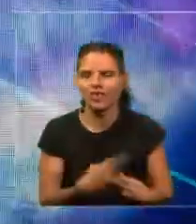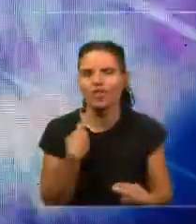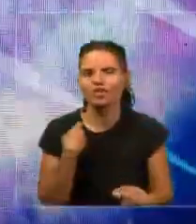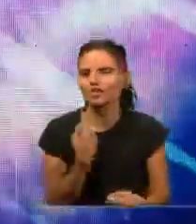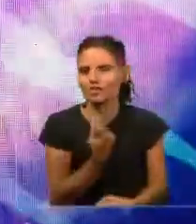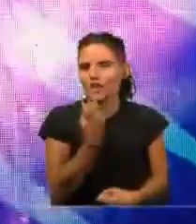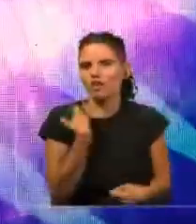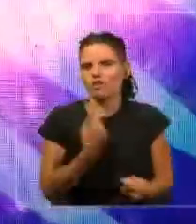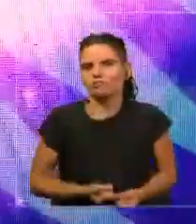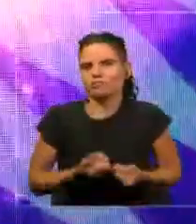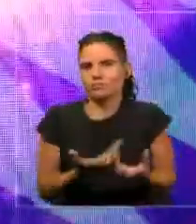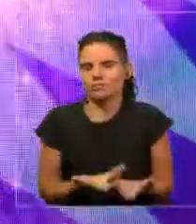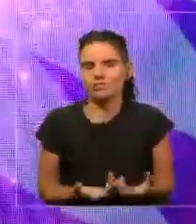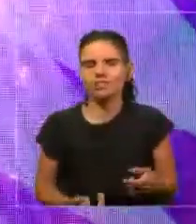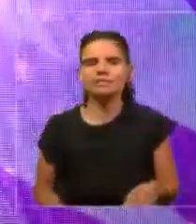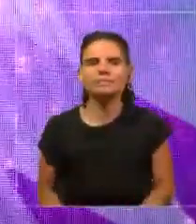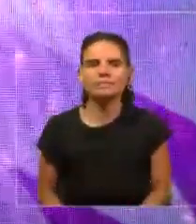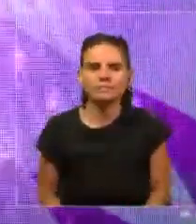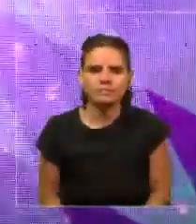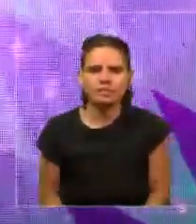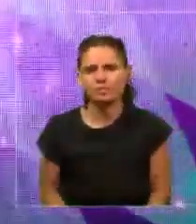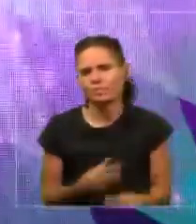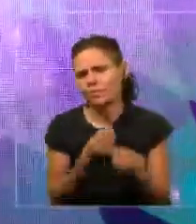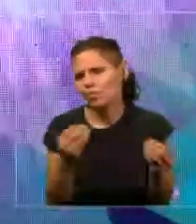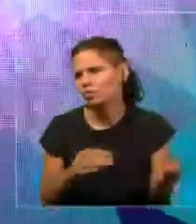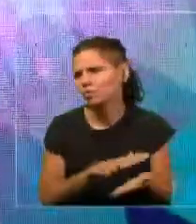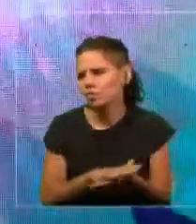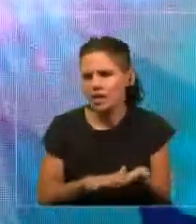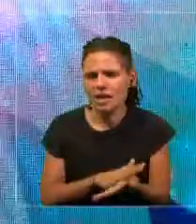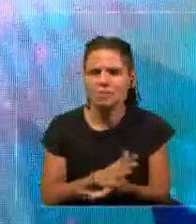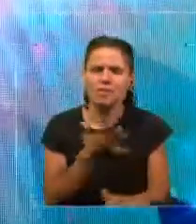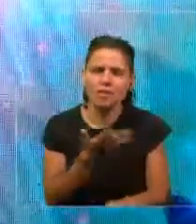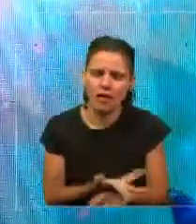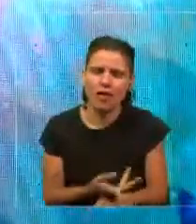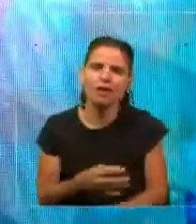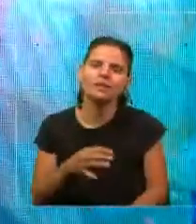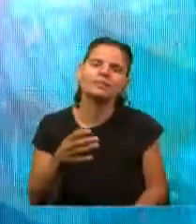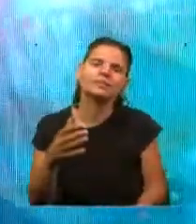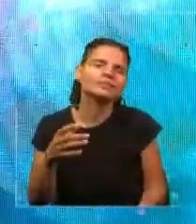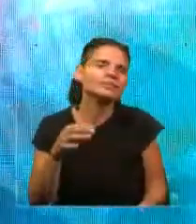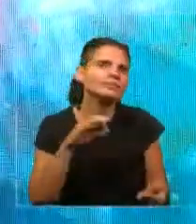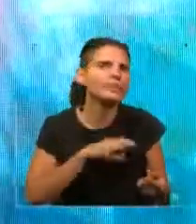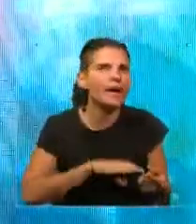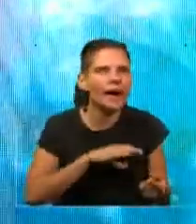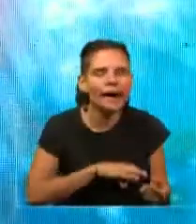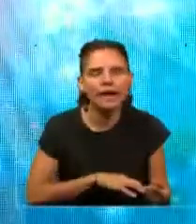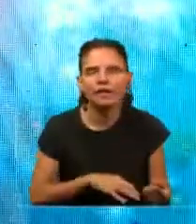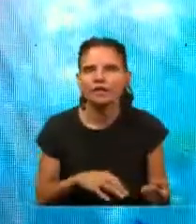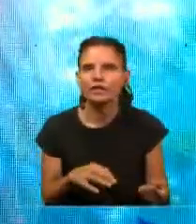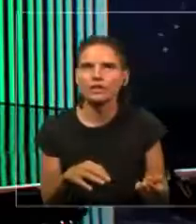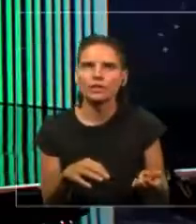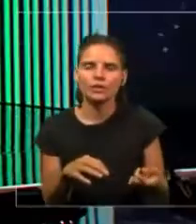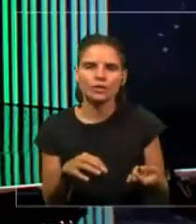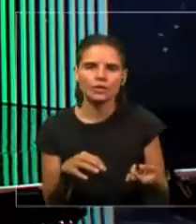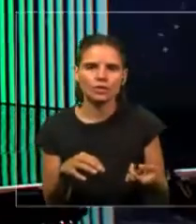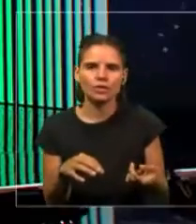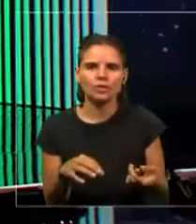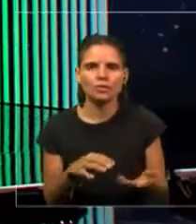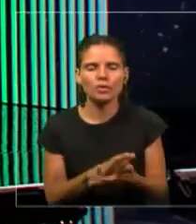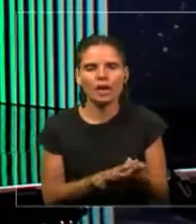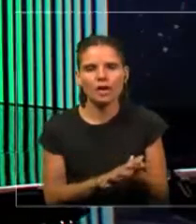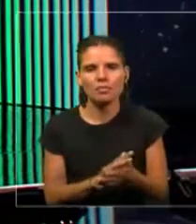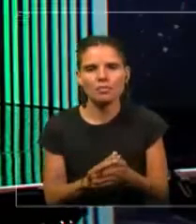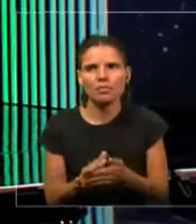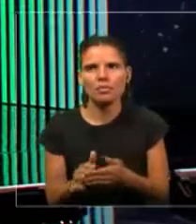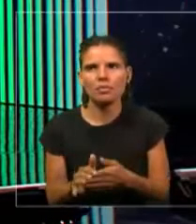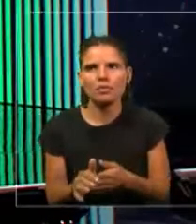Se instaura, hay cantidad de ejemplos, bancos conectados que evalúan la